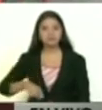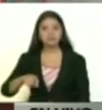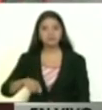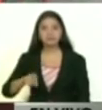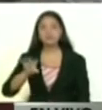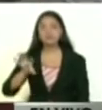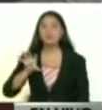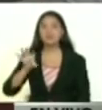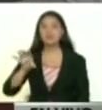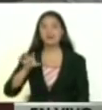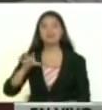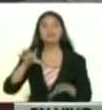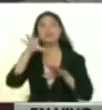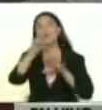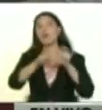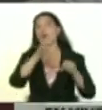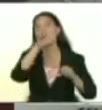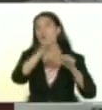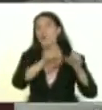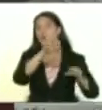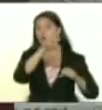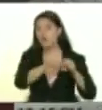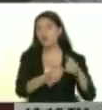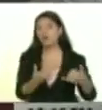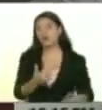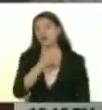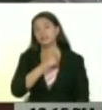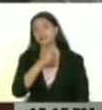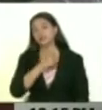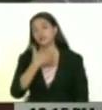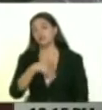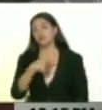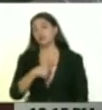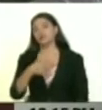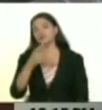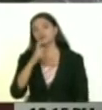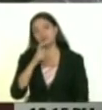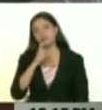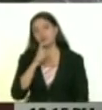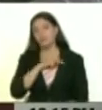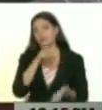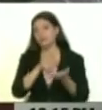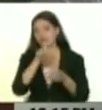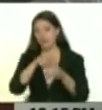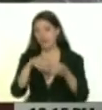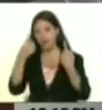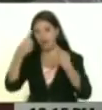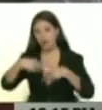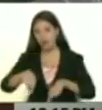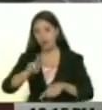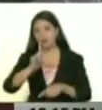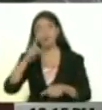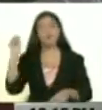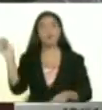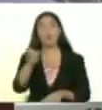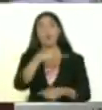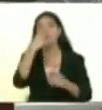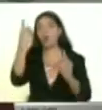país que importa y que está enfrentando dificultades para participar en el acuerdo unánime